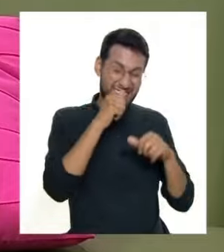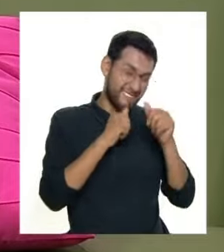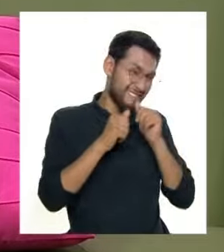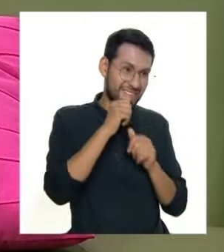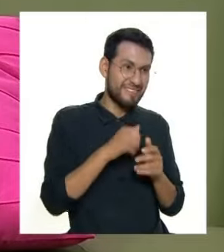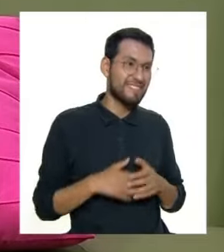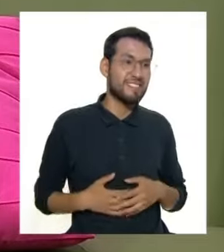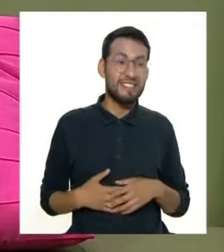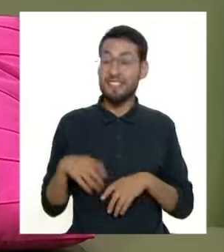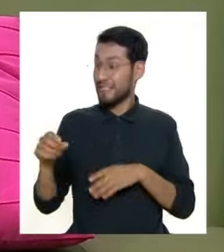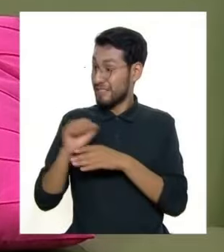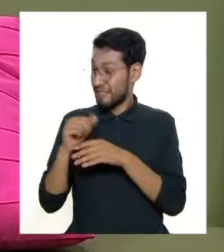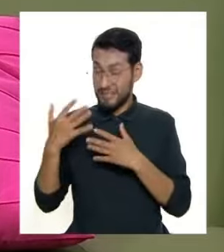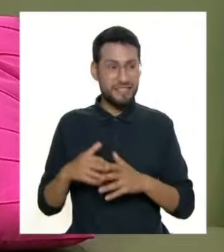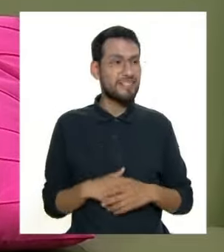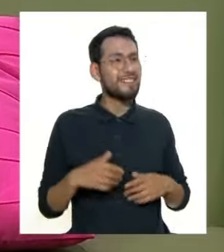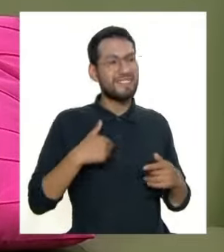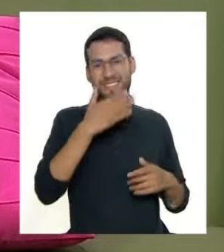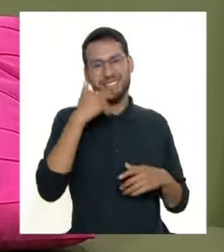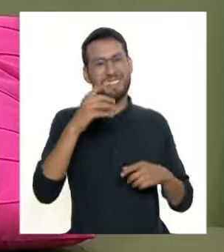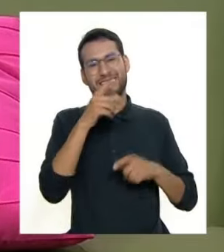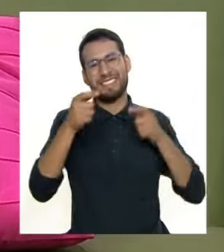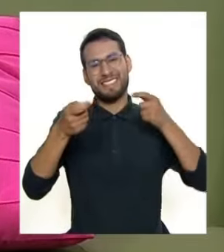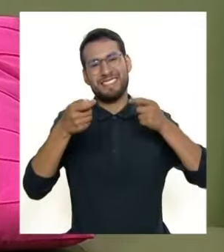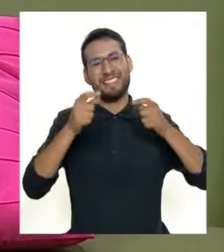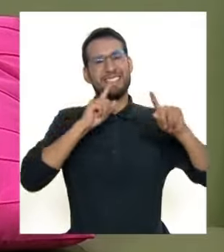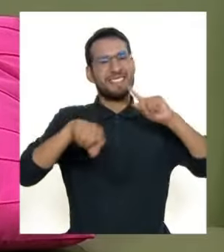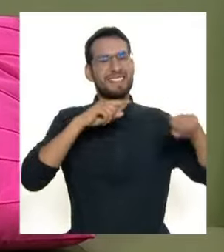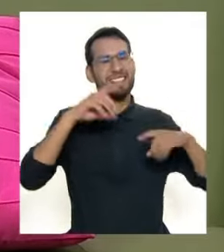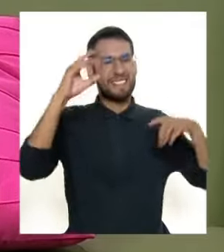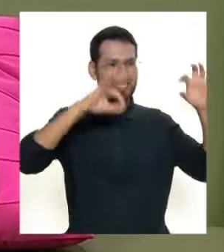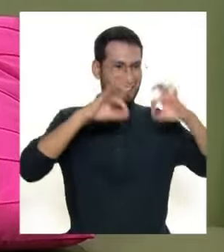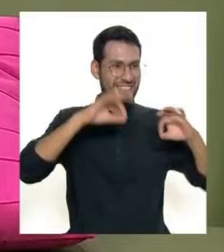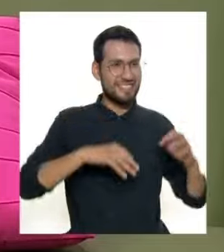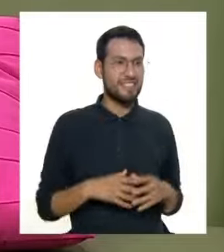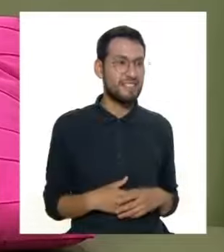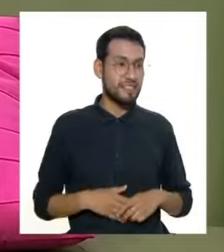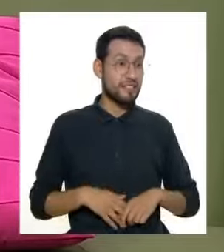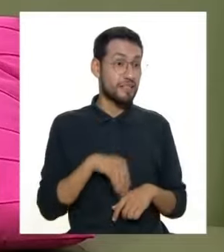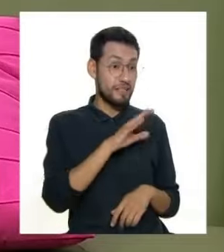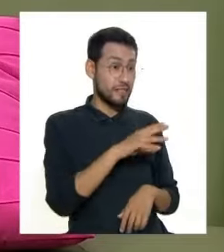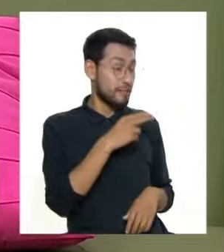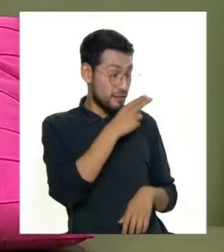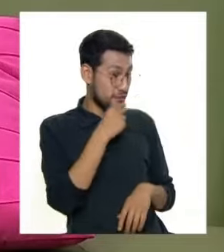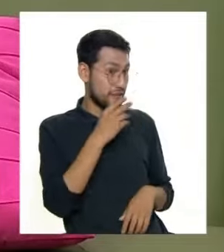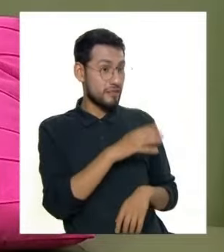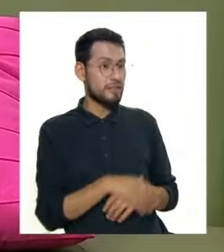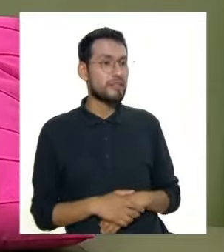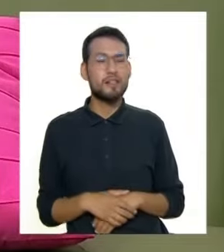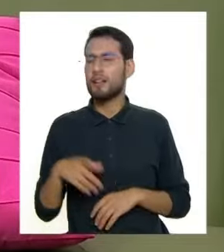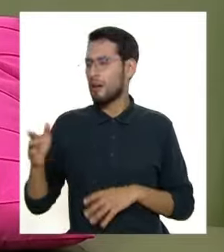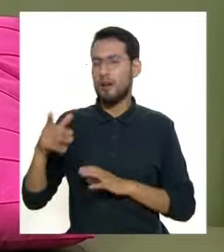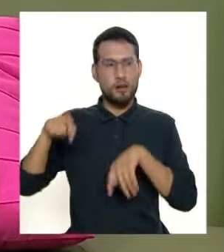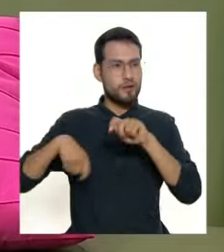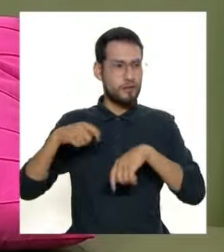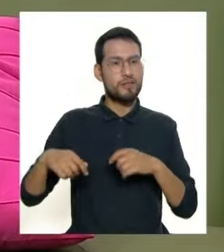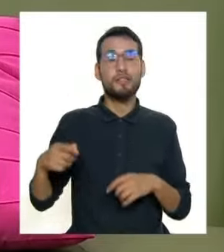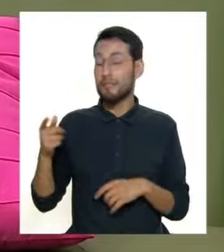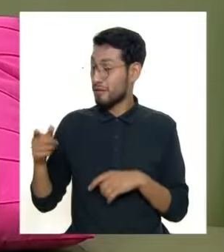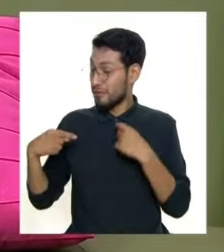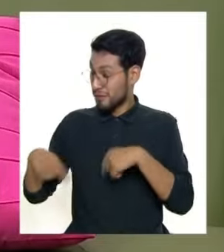mejor, ¿ya empezaste los ensayos? Ser director de teatro. Oye, voy a ir a ensayar, ¿ya? Escúchame. Prefiero dirigir teatro. No, Nicolás. Se va un ratito a la cocina, tengo un chef que también